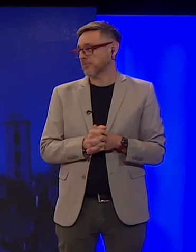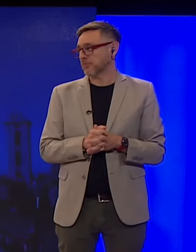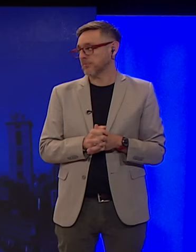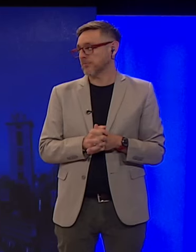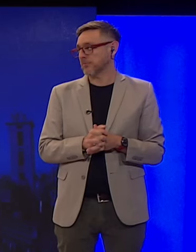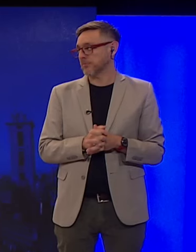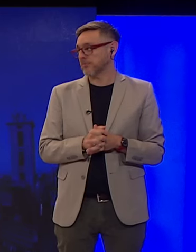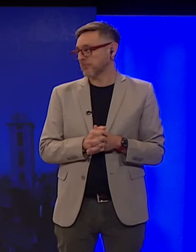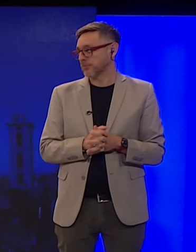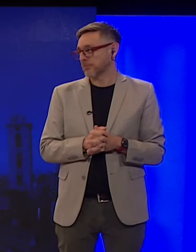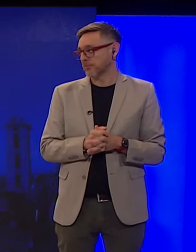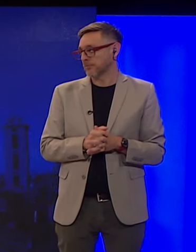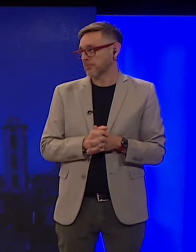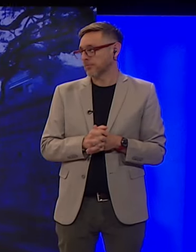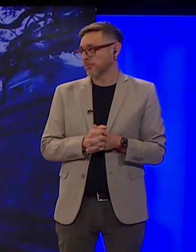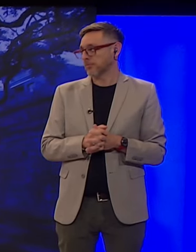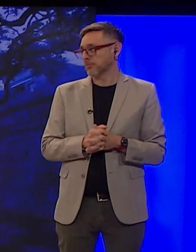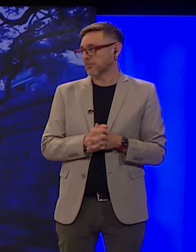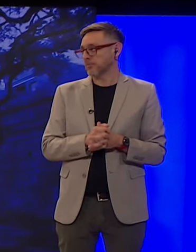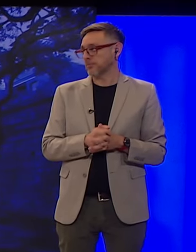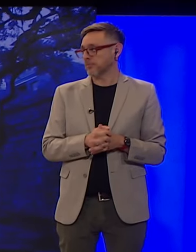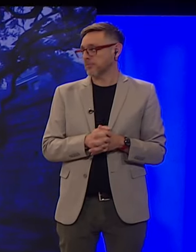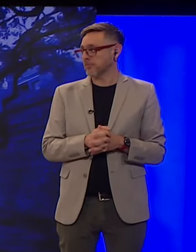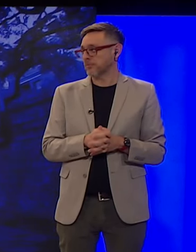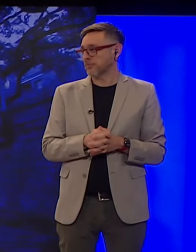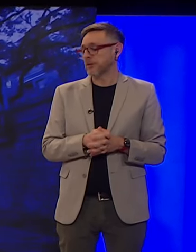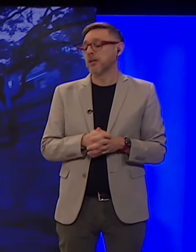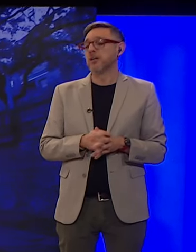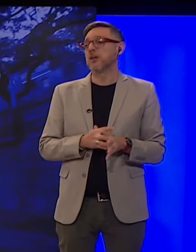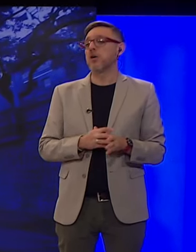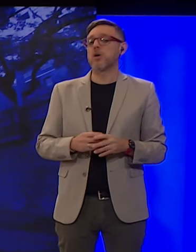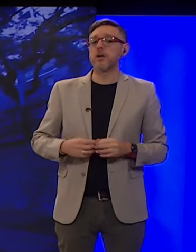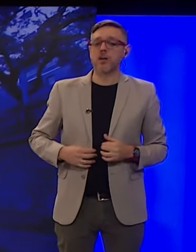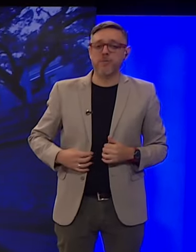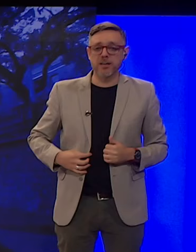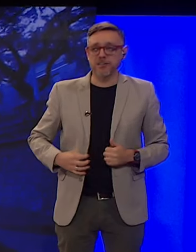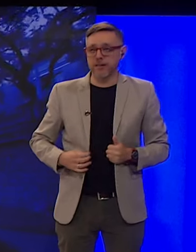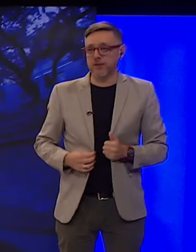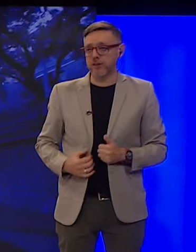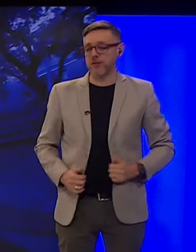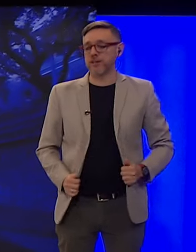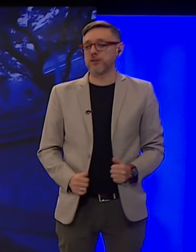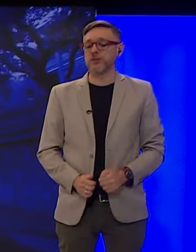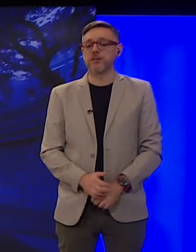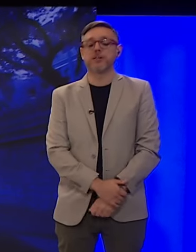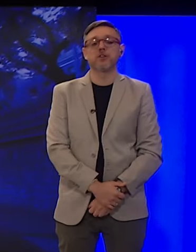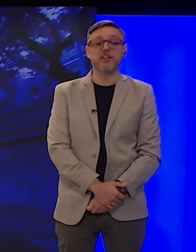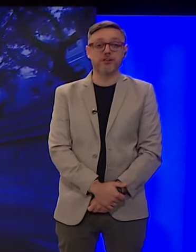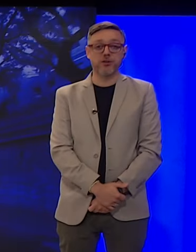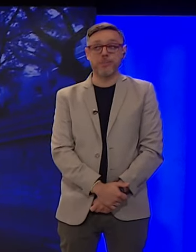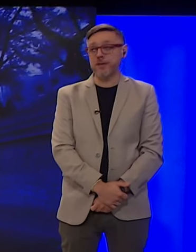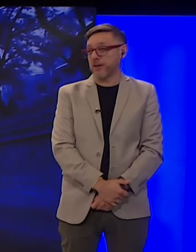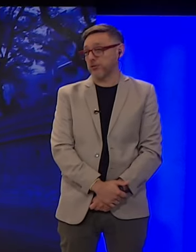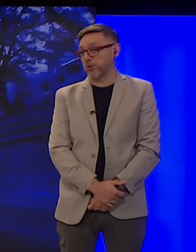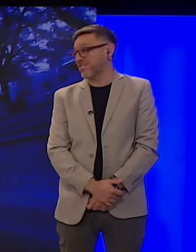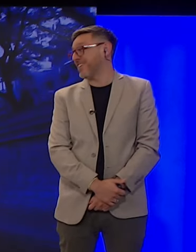ahí recorre las calles o que habla con la gente, o lo que le pasa a uno mismo como trabajador, que no está exento, ¿no? Capaz que el salario de los directores, el directorio